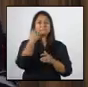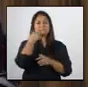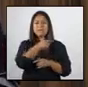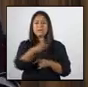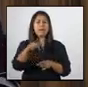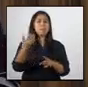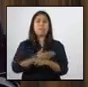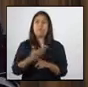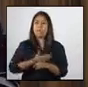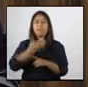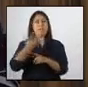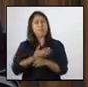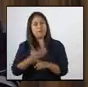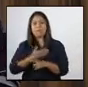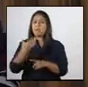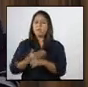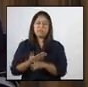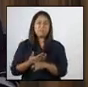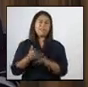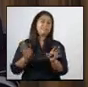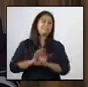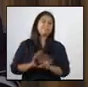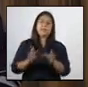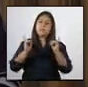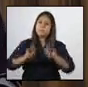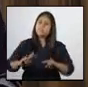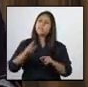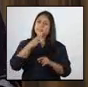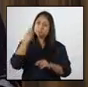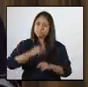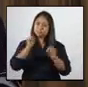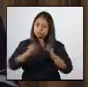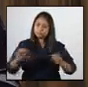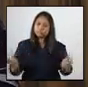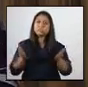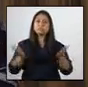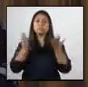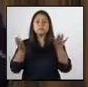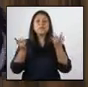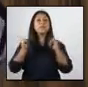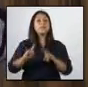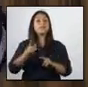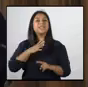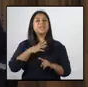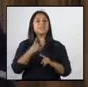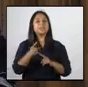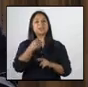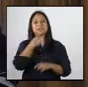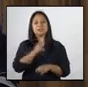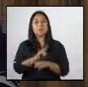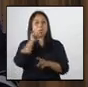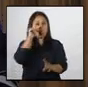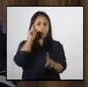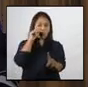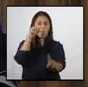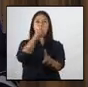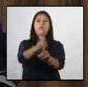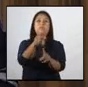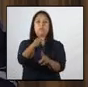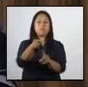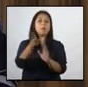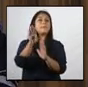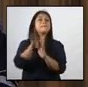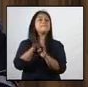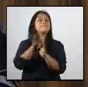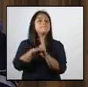lloviendo sobre mojado realmente podemos salir adelante pero tenemos que hacerlo como un solo objetivo la menor